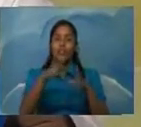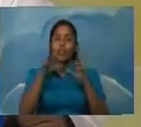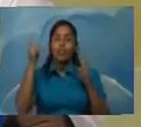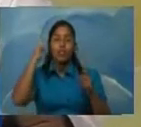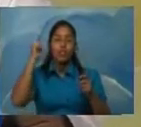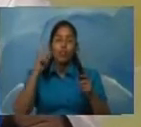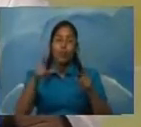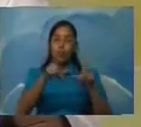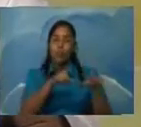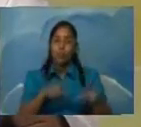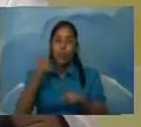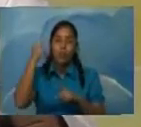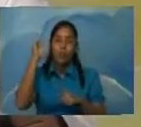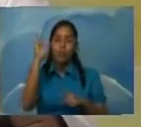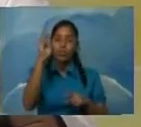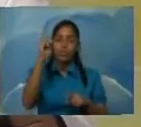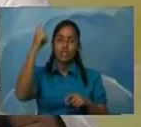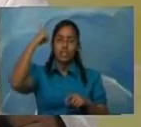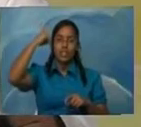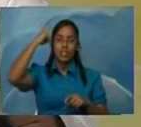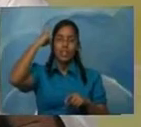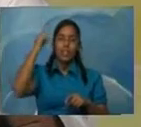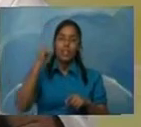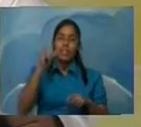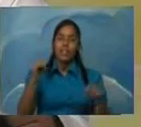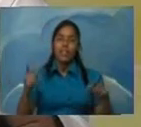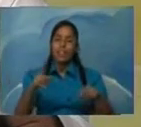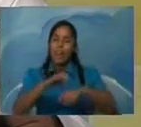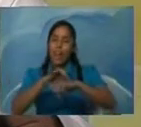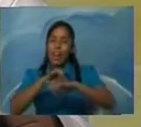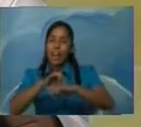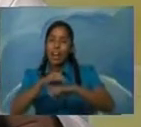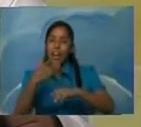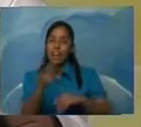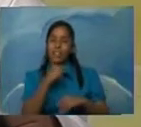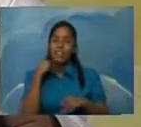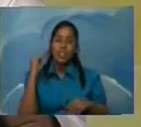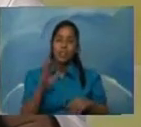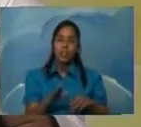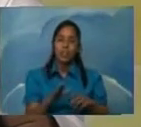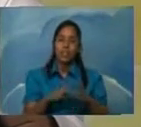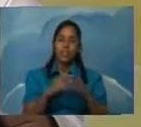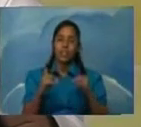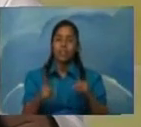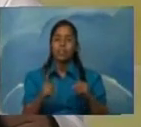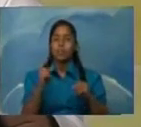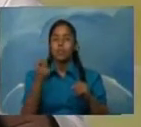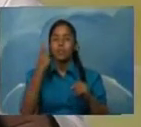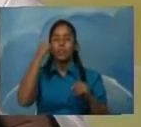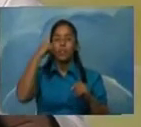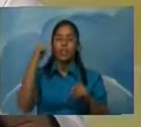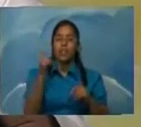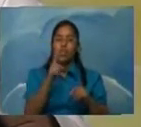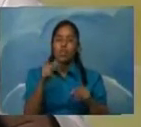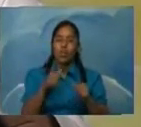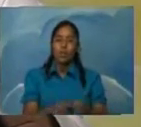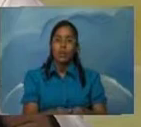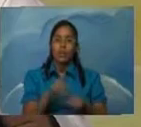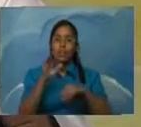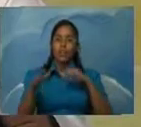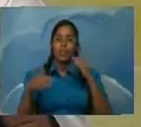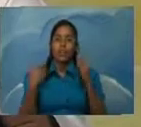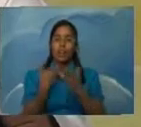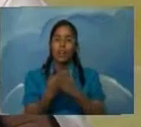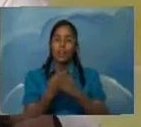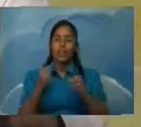territorio por 7 días. Y de la carne que matares en la tarde del primer día, no quedará hasta